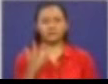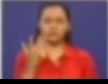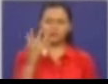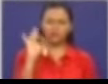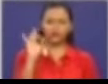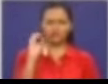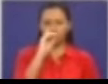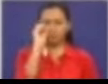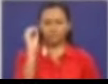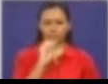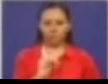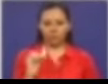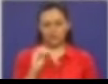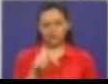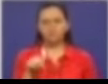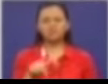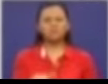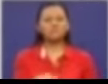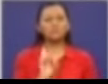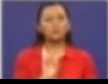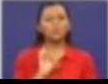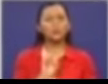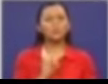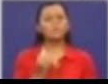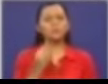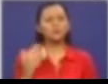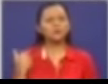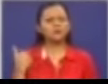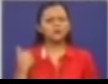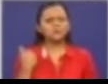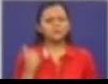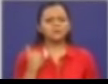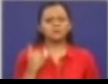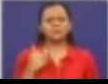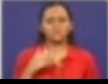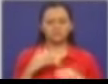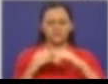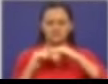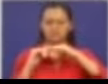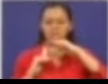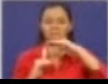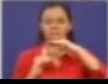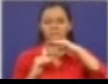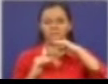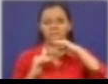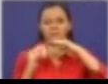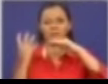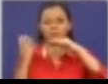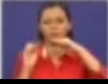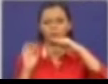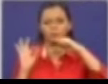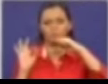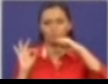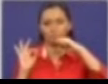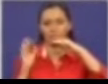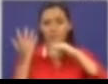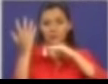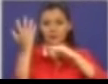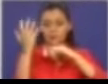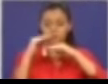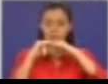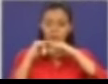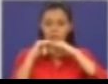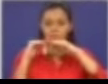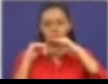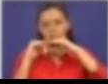18%. ¿Cuánto tiene nuestro querido Ecuador? Menos del 15%. Nos siguen engañando, compañero. Es